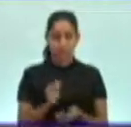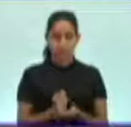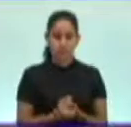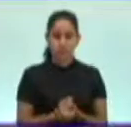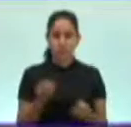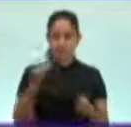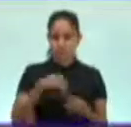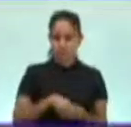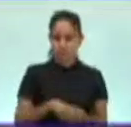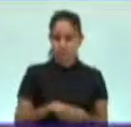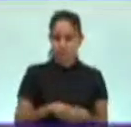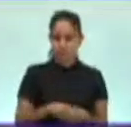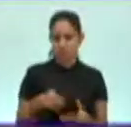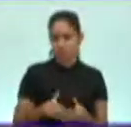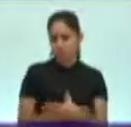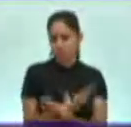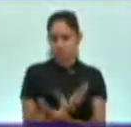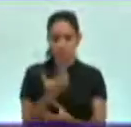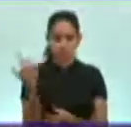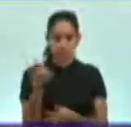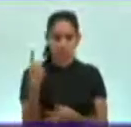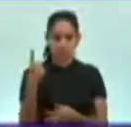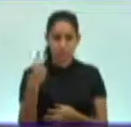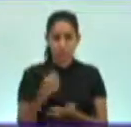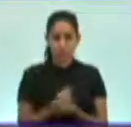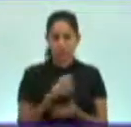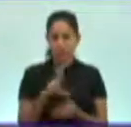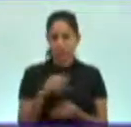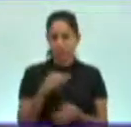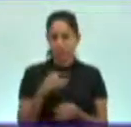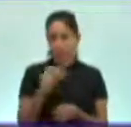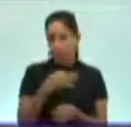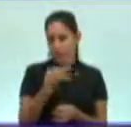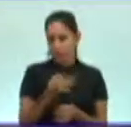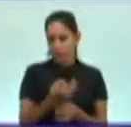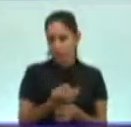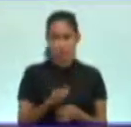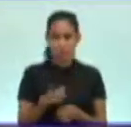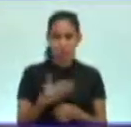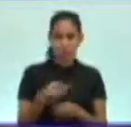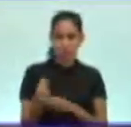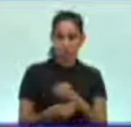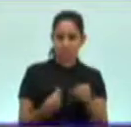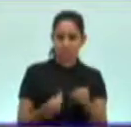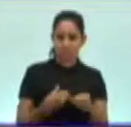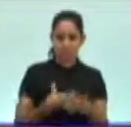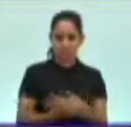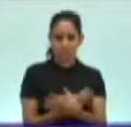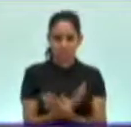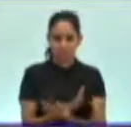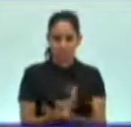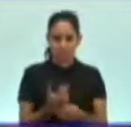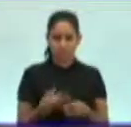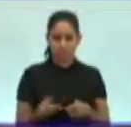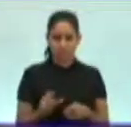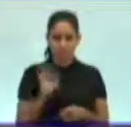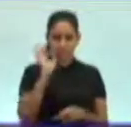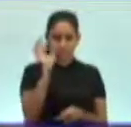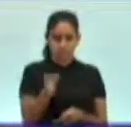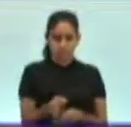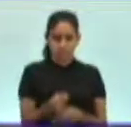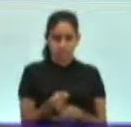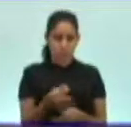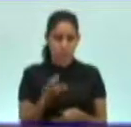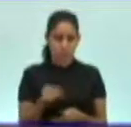símbolos nacionales. Es decir, en su articulado la ley reconoce varios símbolos, pero asume